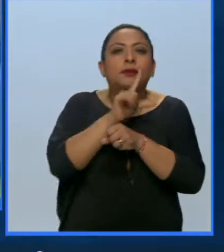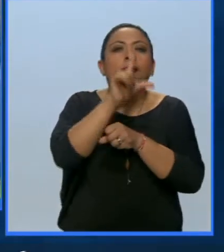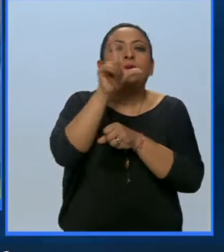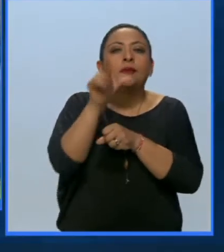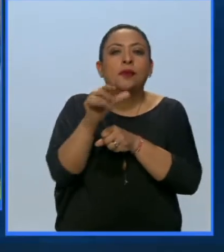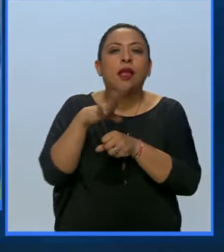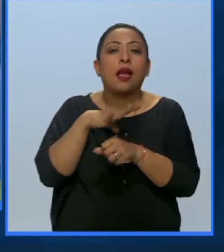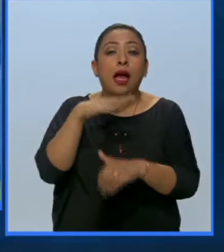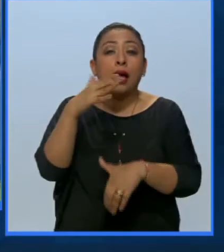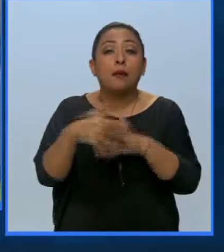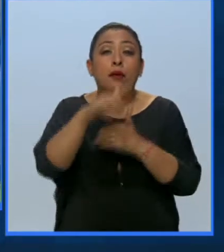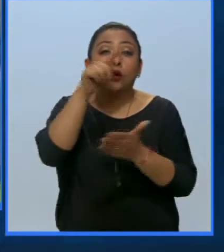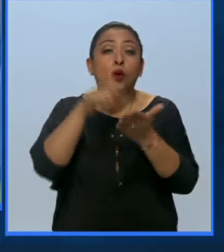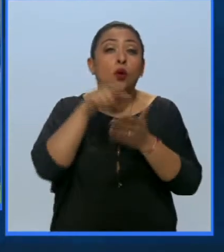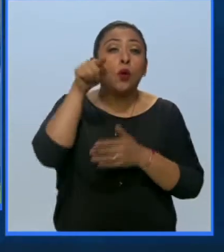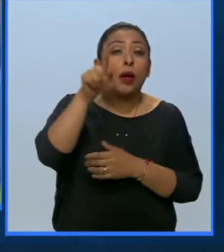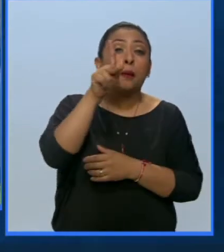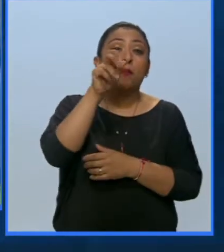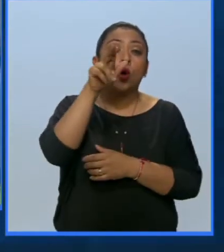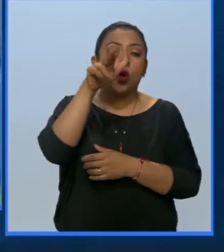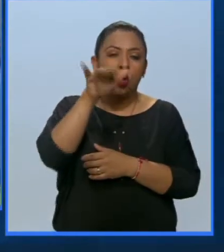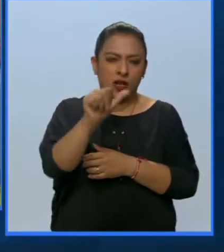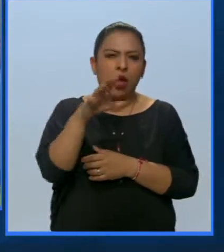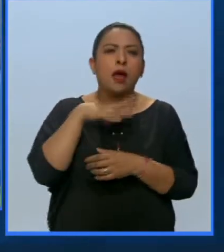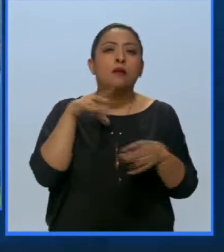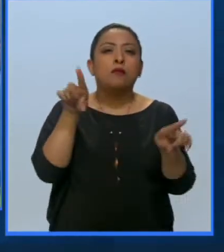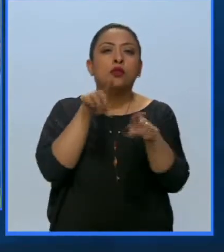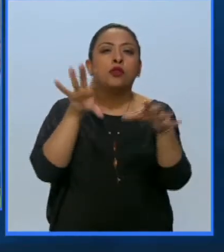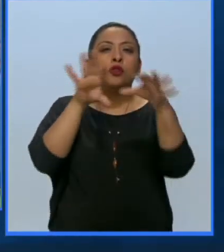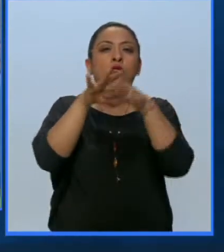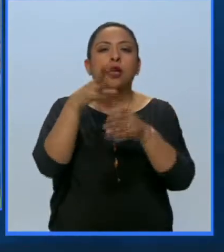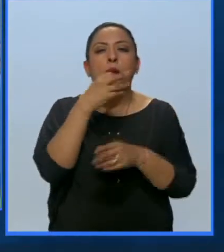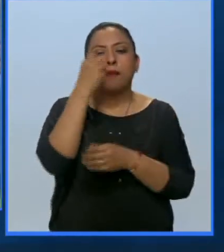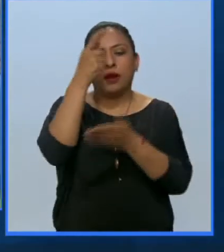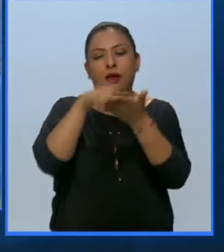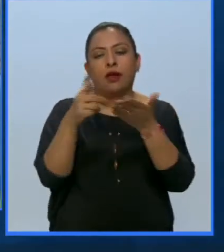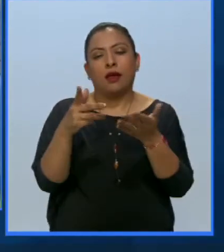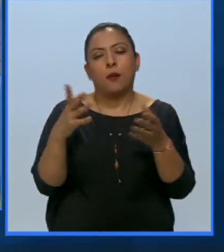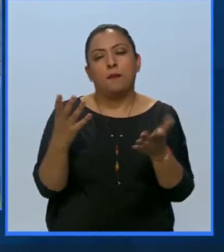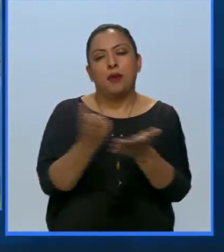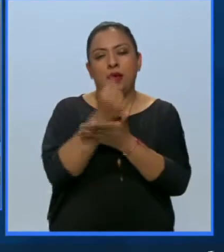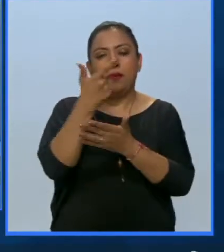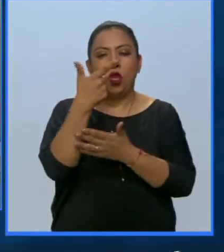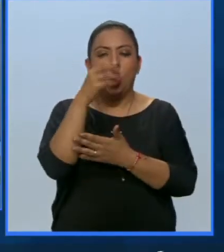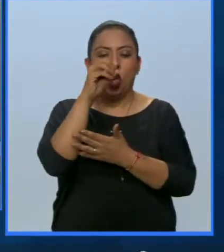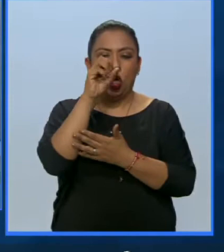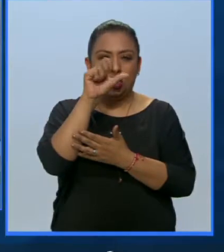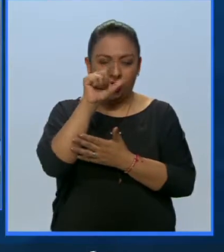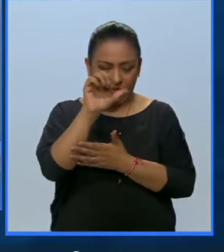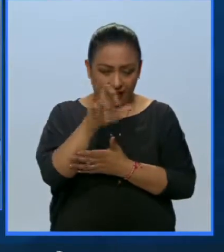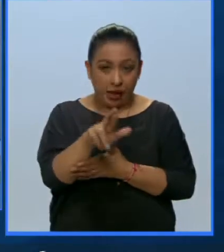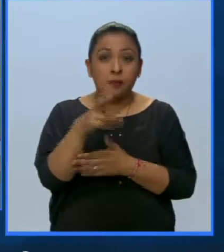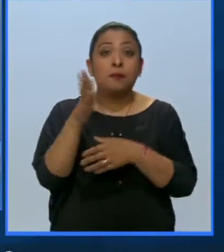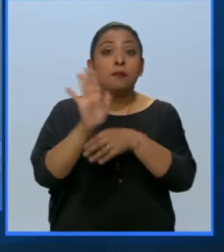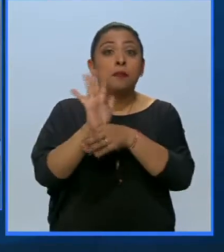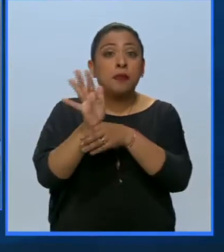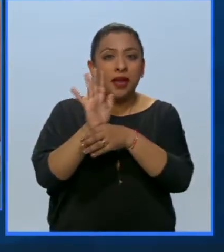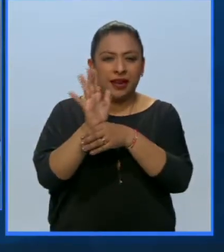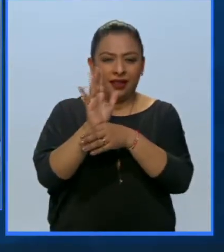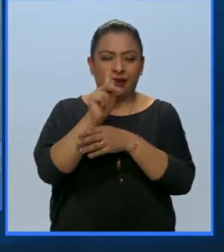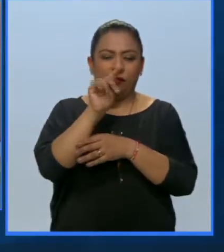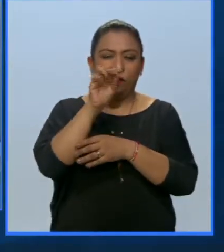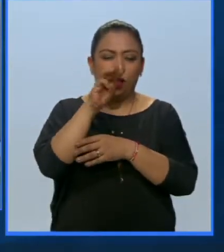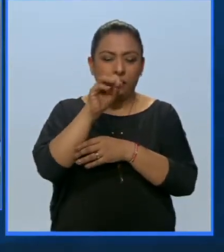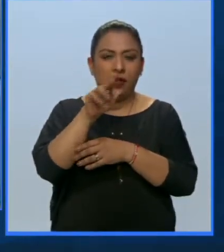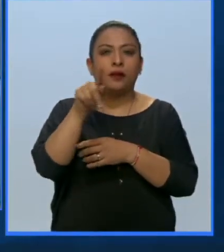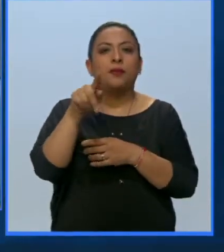la postproducción en Polonia. Entonces tiene la música de un compositor que ganó un Oscar, que se llama Jan Kaczmarek, que hizo la película Finding Neverland